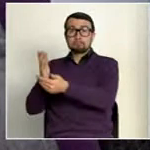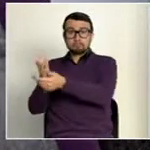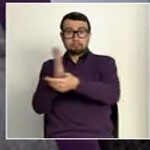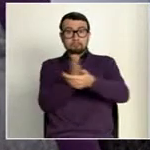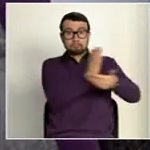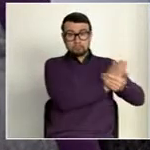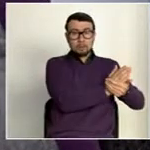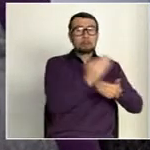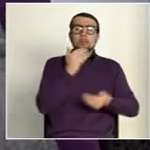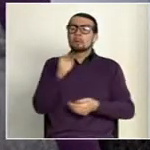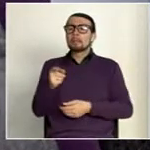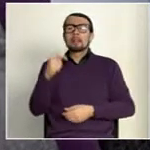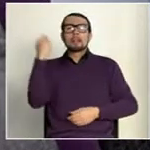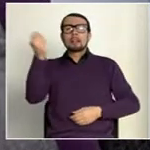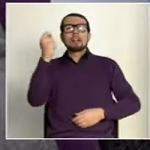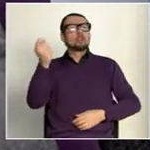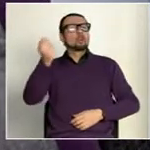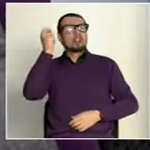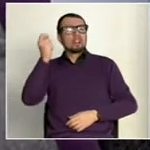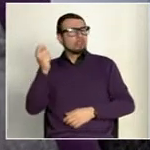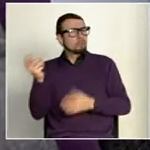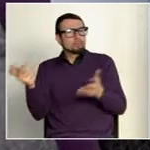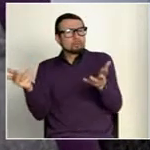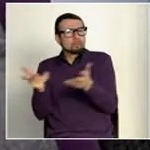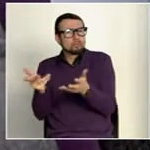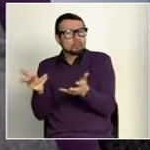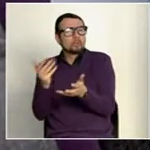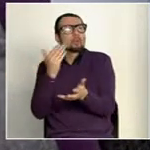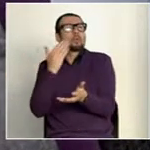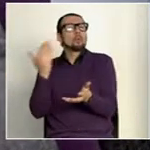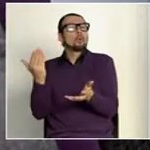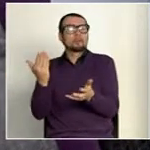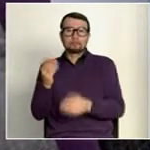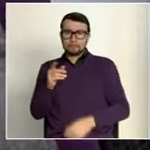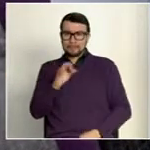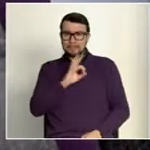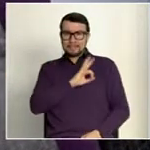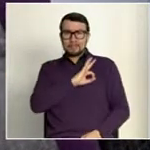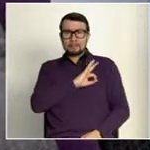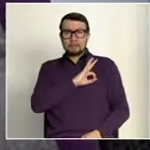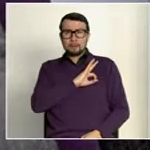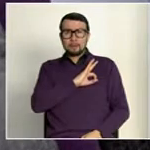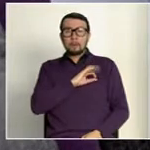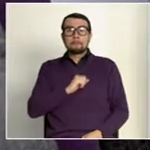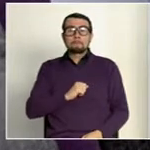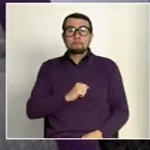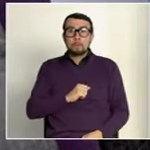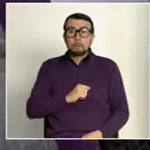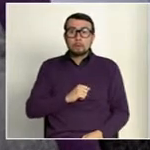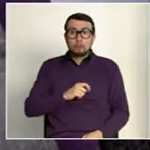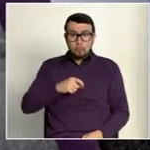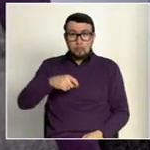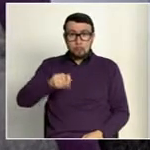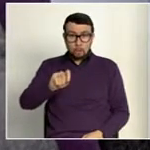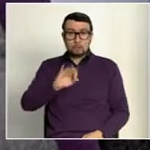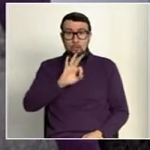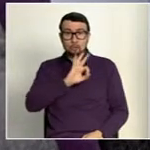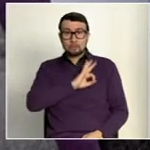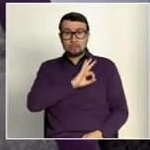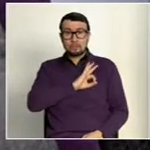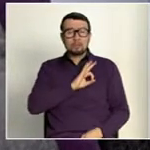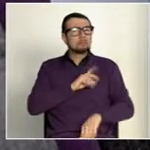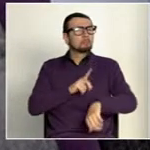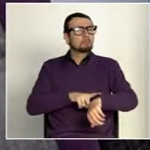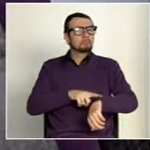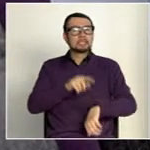En La Dorada se va a llevar a cabo el sábado. Este sábado se va a llevar esta conferencia a las